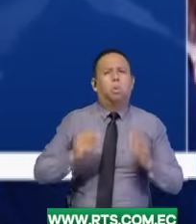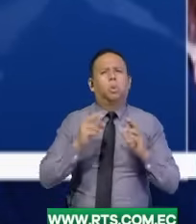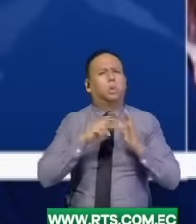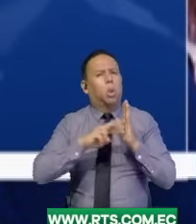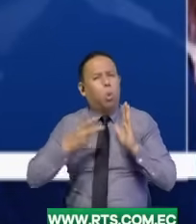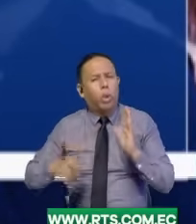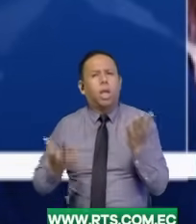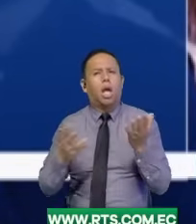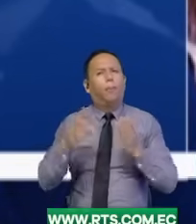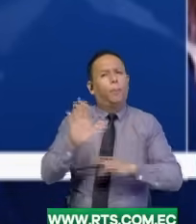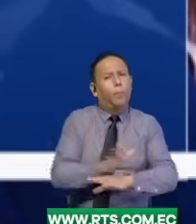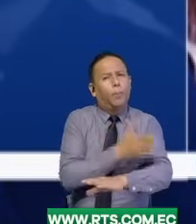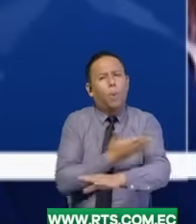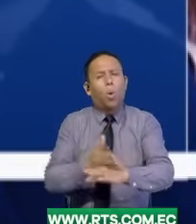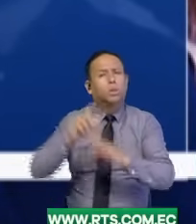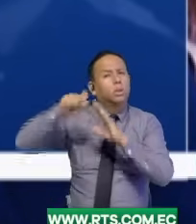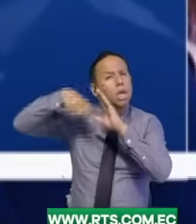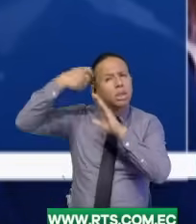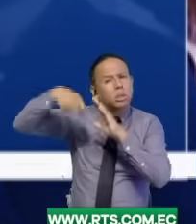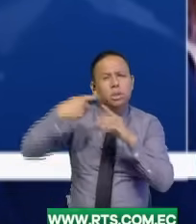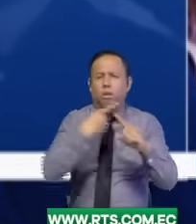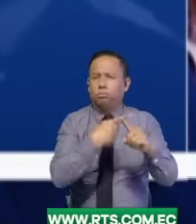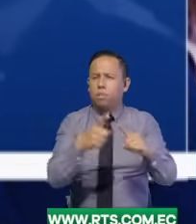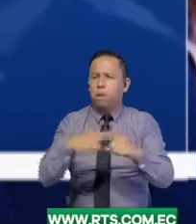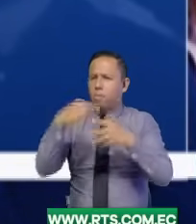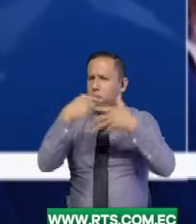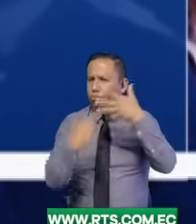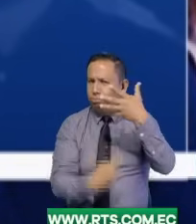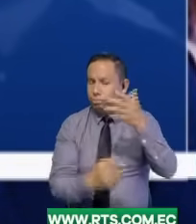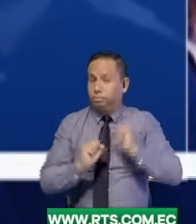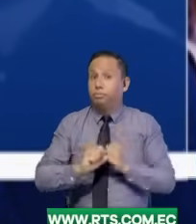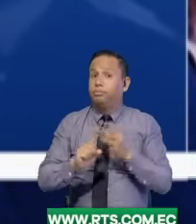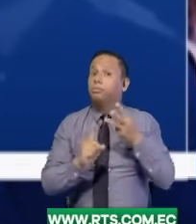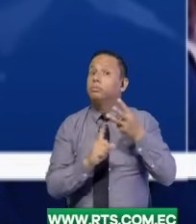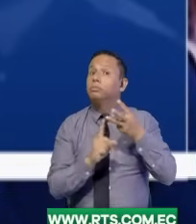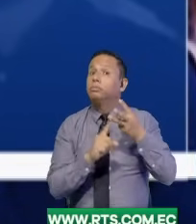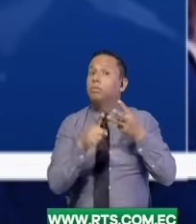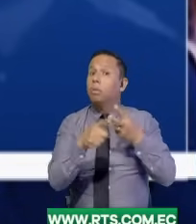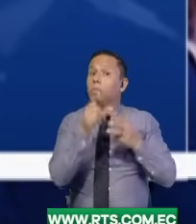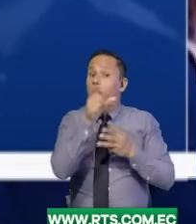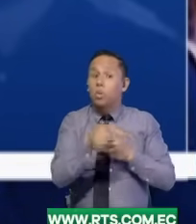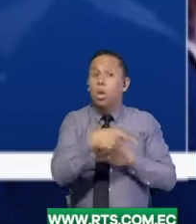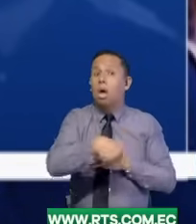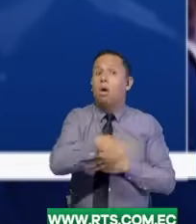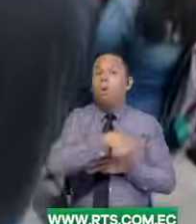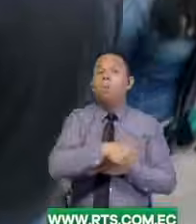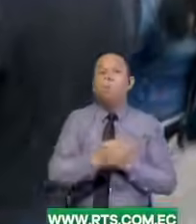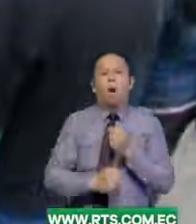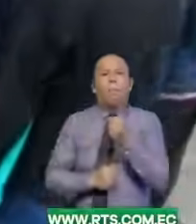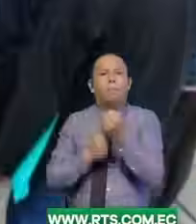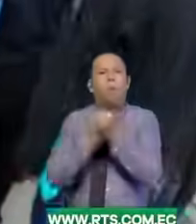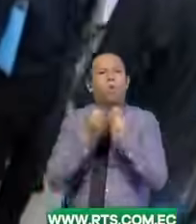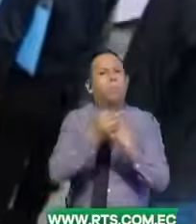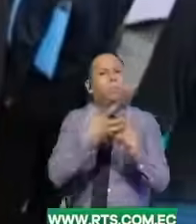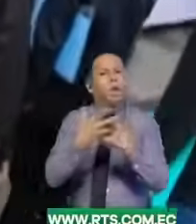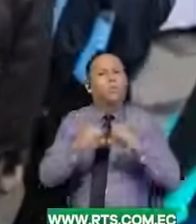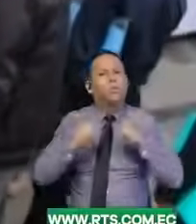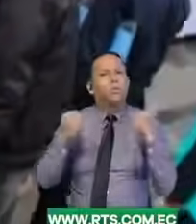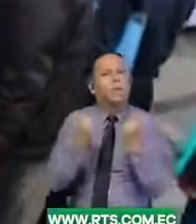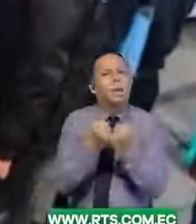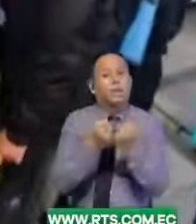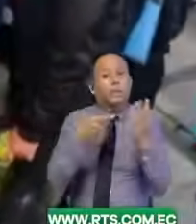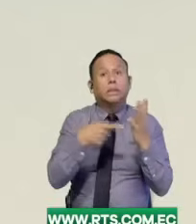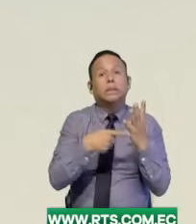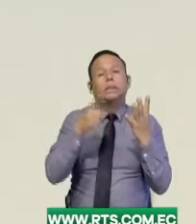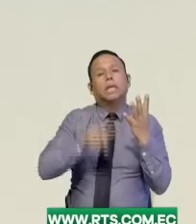tecnología, música, cine, entre otros, siempre y cuando tenga un impacto social. Además, debe hablar